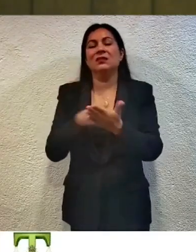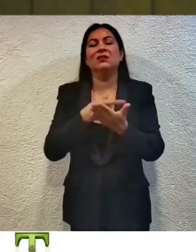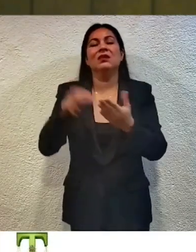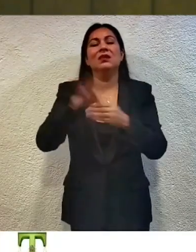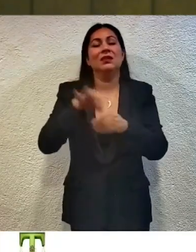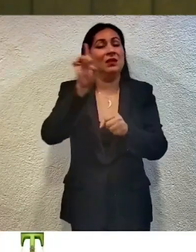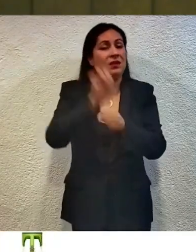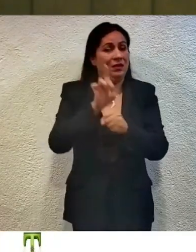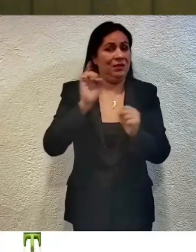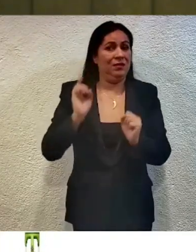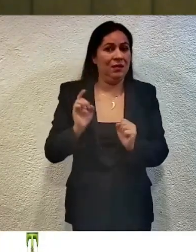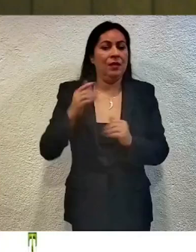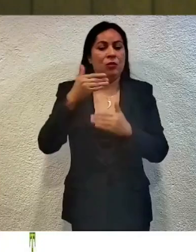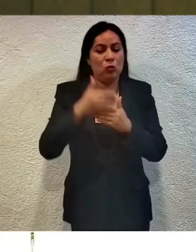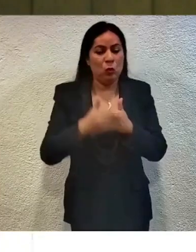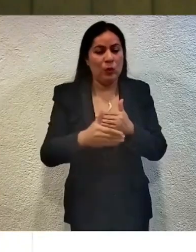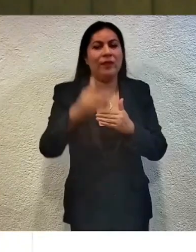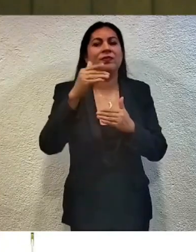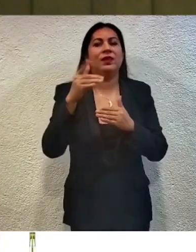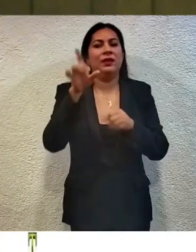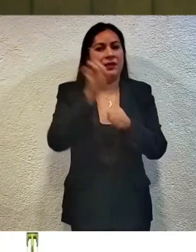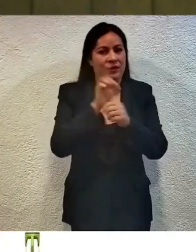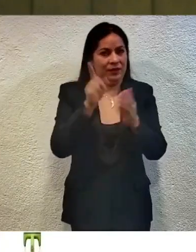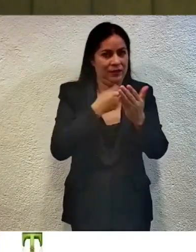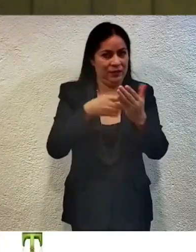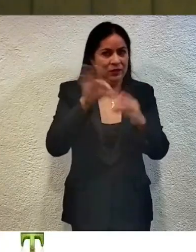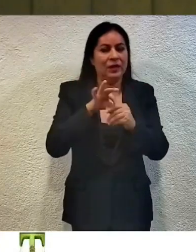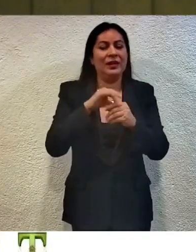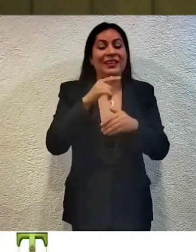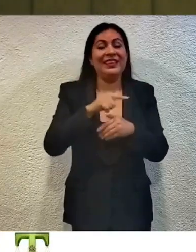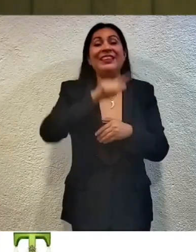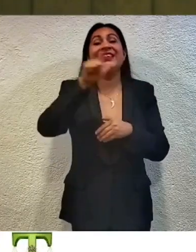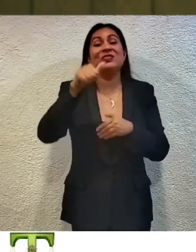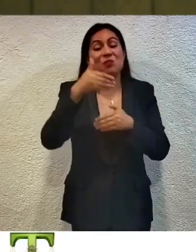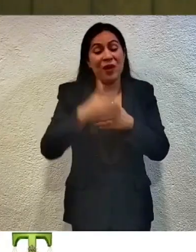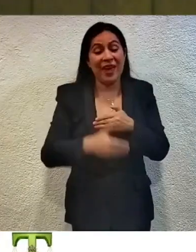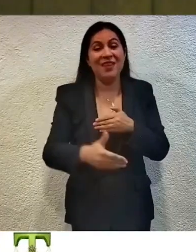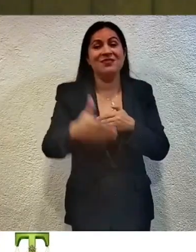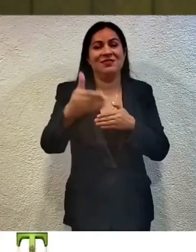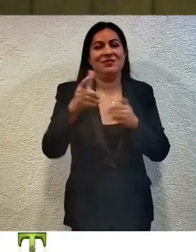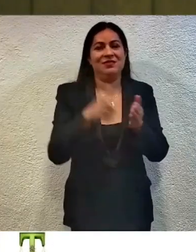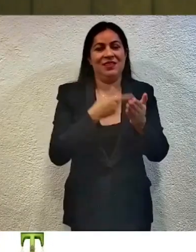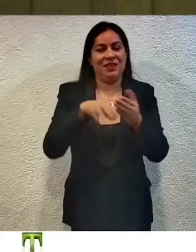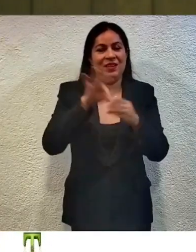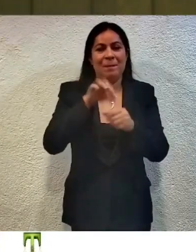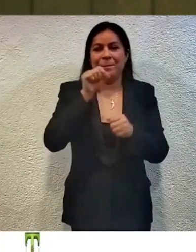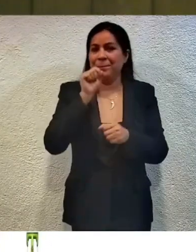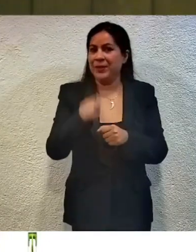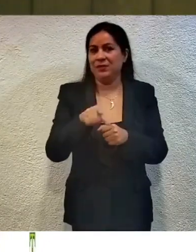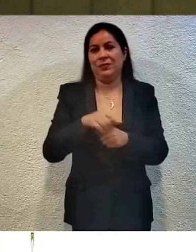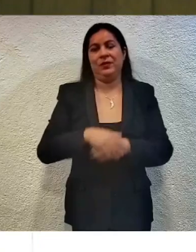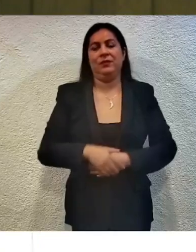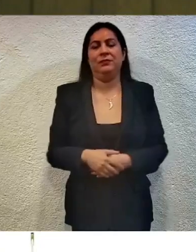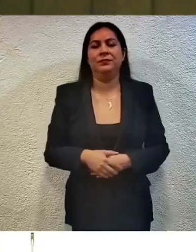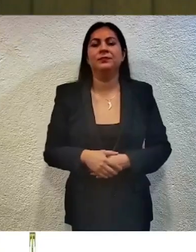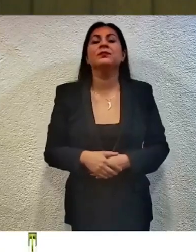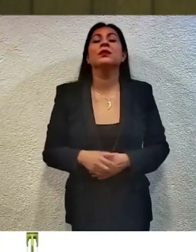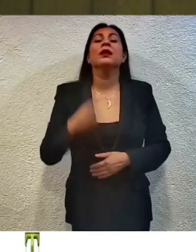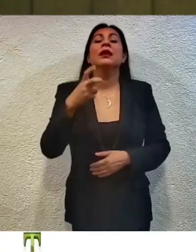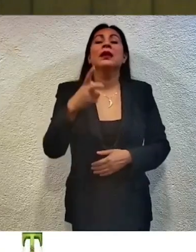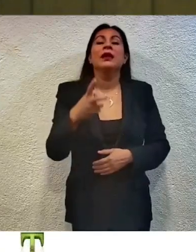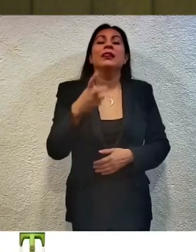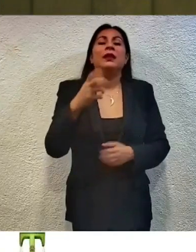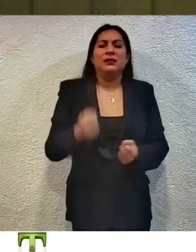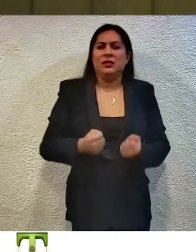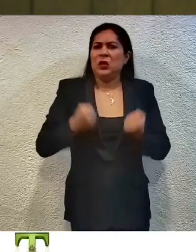electoral, durante su desarrollo y en las etapas posteriores a la misma. El de